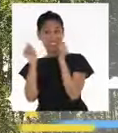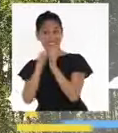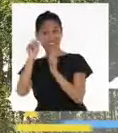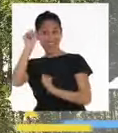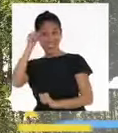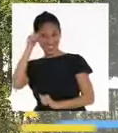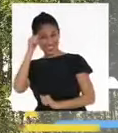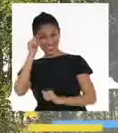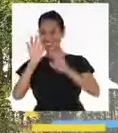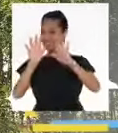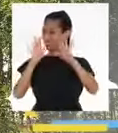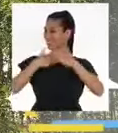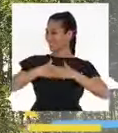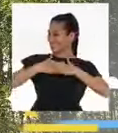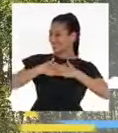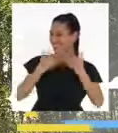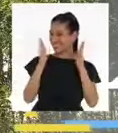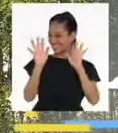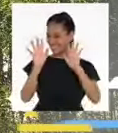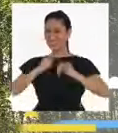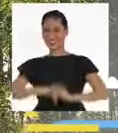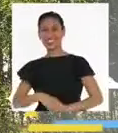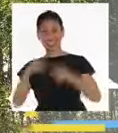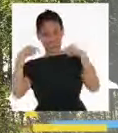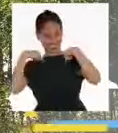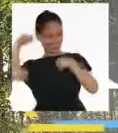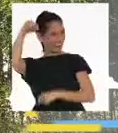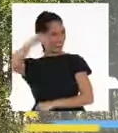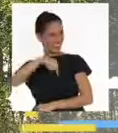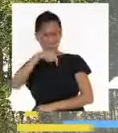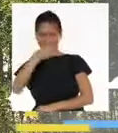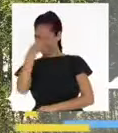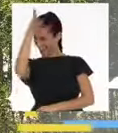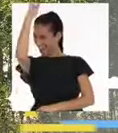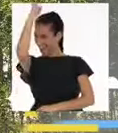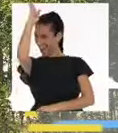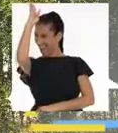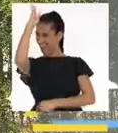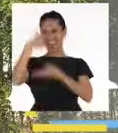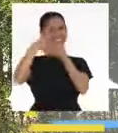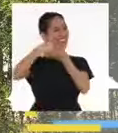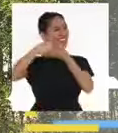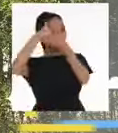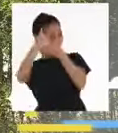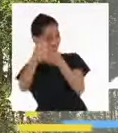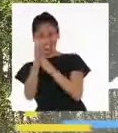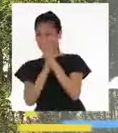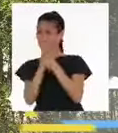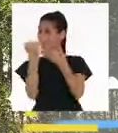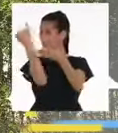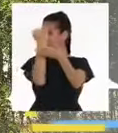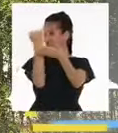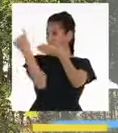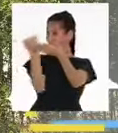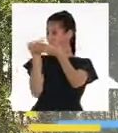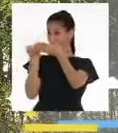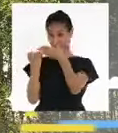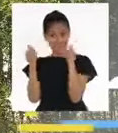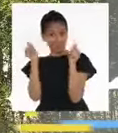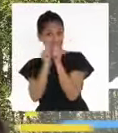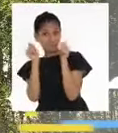¡No se preocupe, joven Valentín! ¡He aquí el gallo para ayudarlo! ¡Vamos a elaborar un gráfico de barras